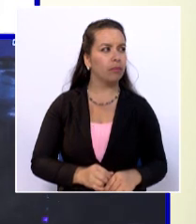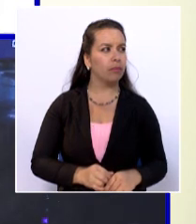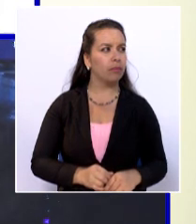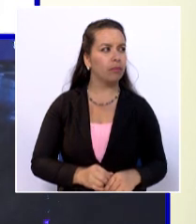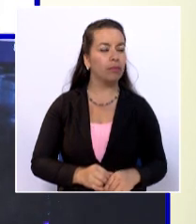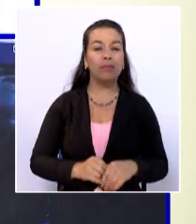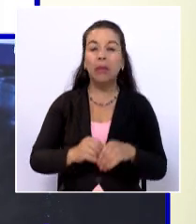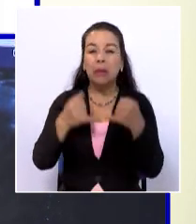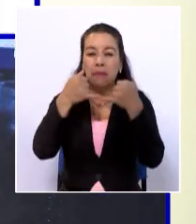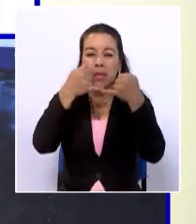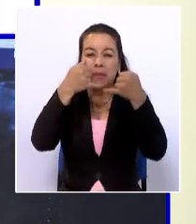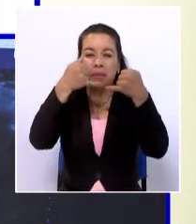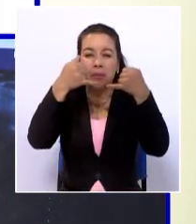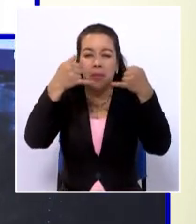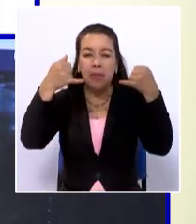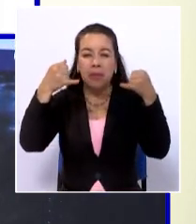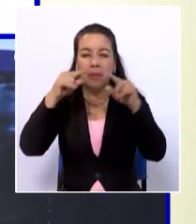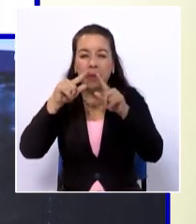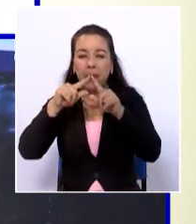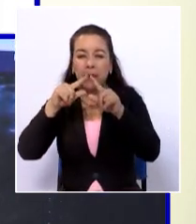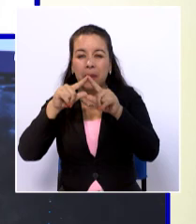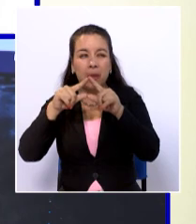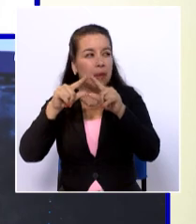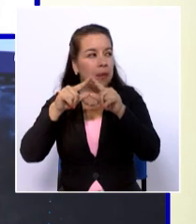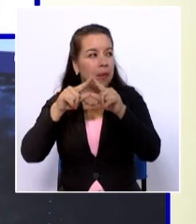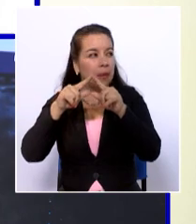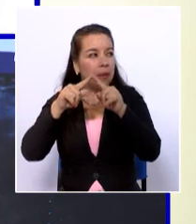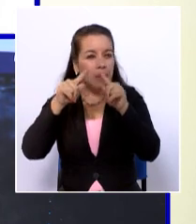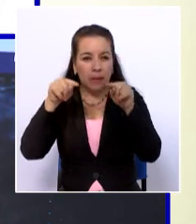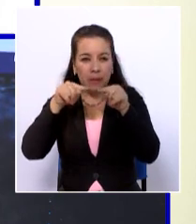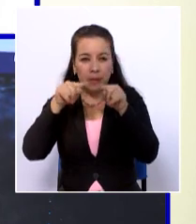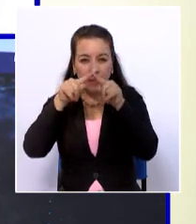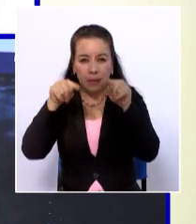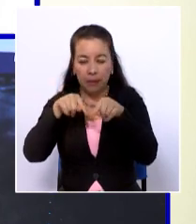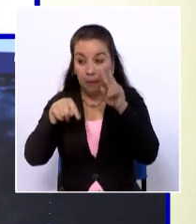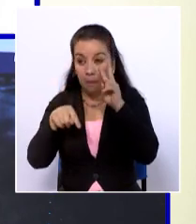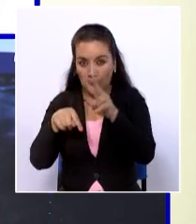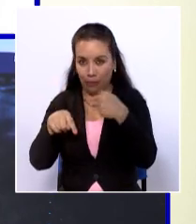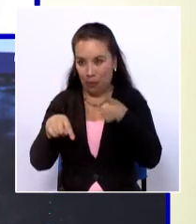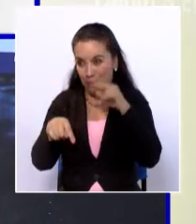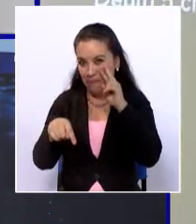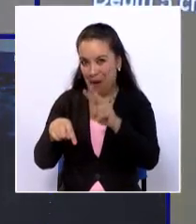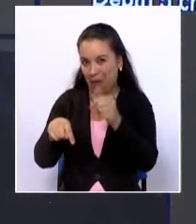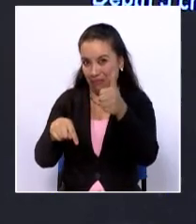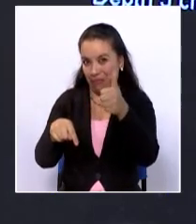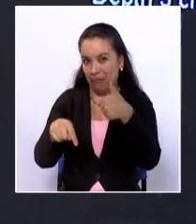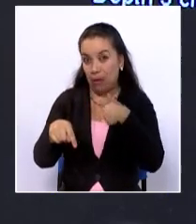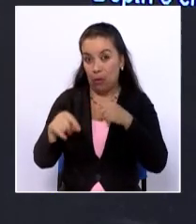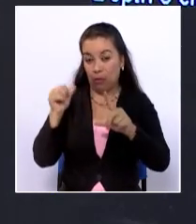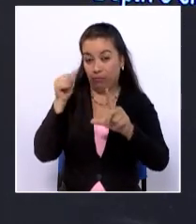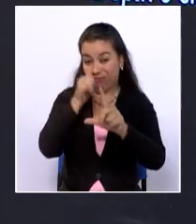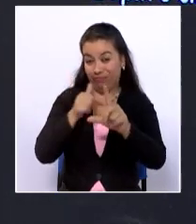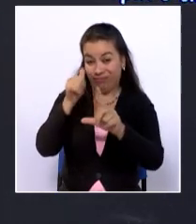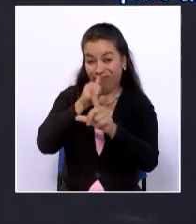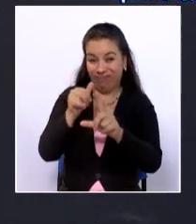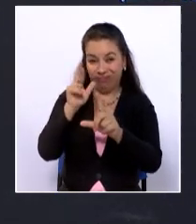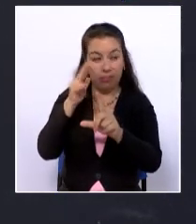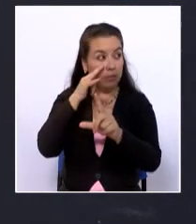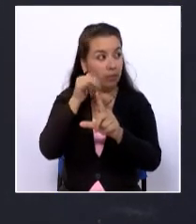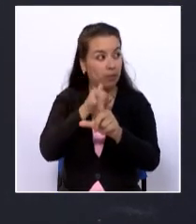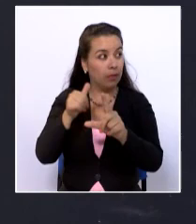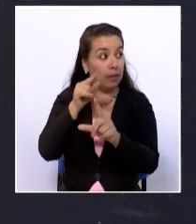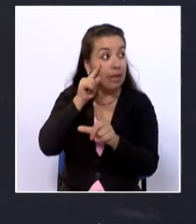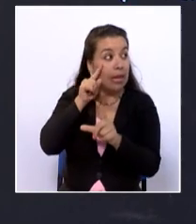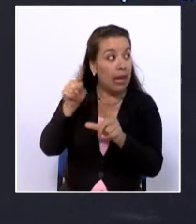articular y este triangulito que ustedes ven ahí espero que pongan mucha fe que yo lo veo muy bien pero quiero que la tierra evidencia lo vea es